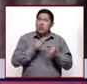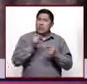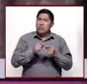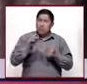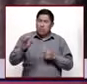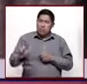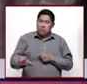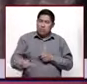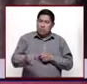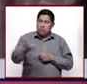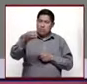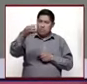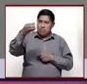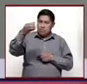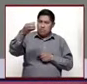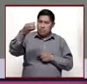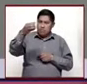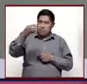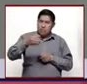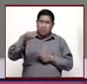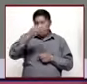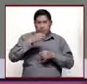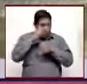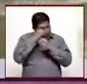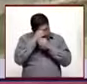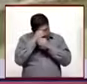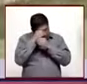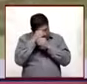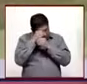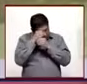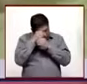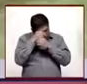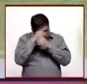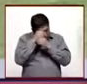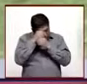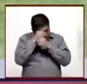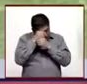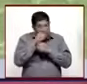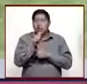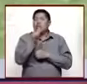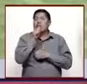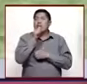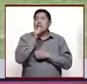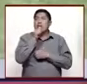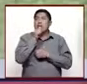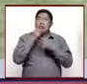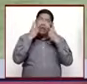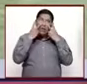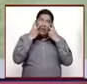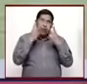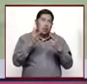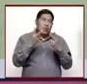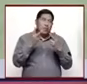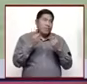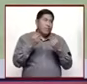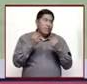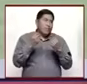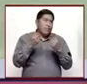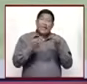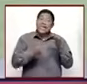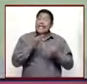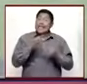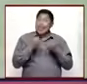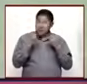de agua, hacer el análisis químico, biológico del agua. Hay que ver si hay una